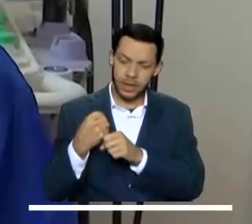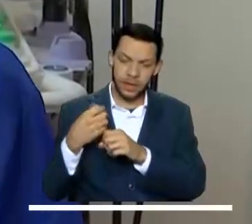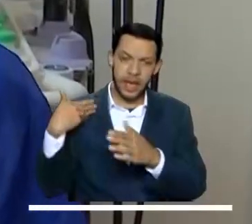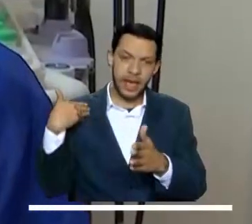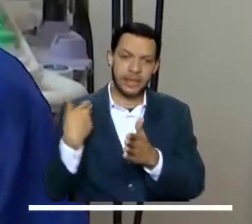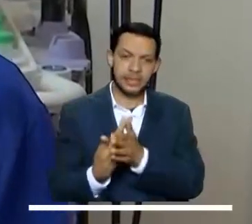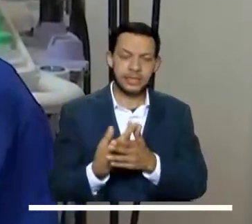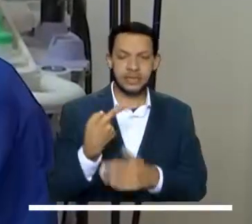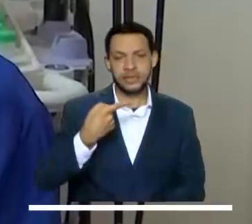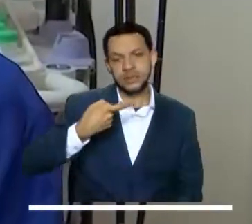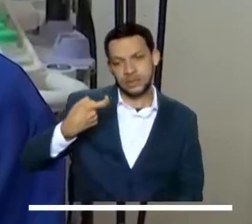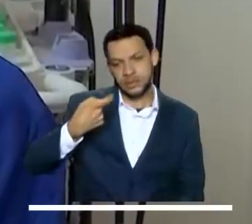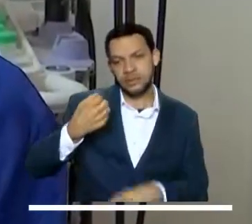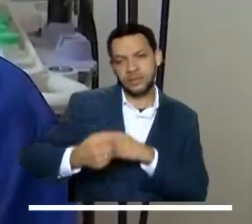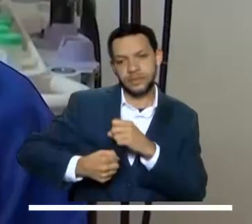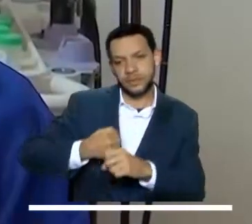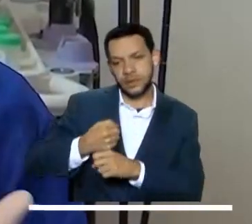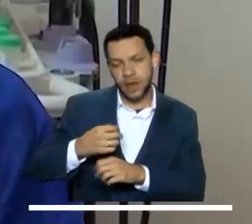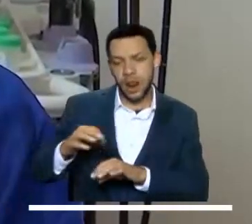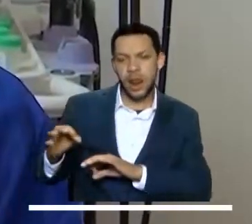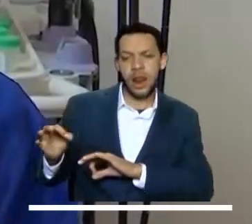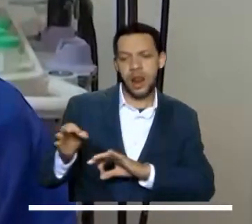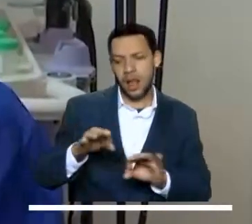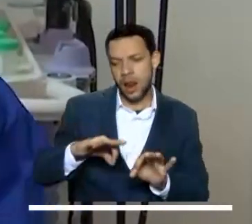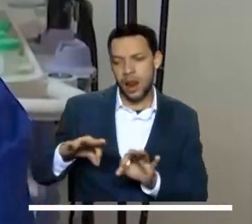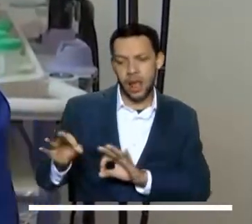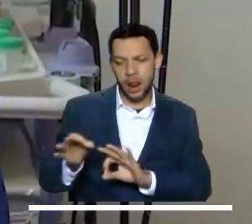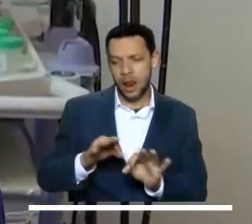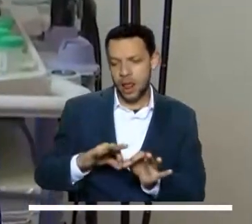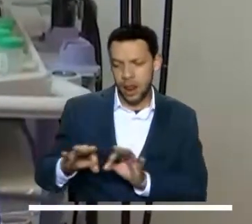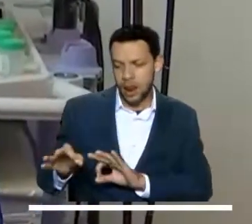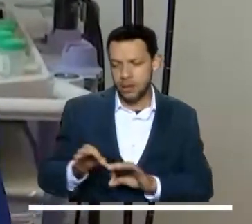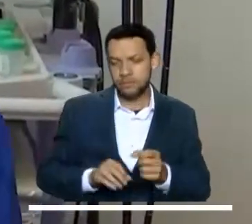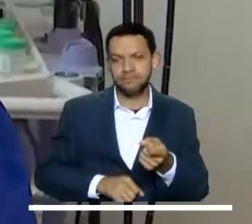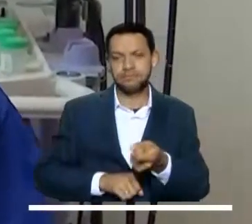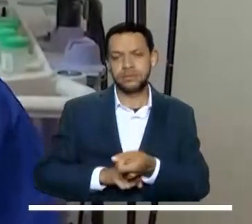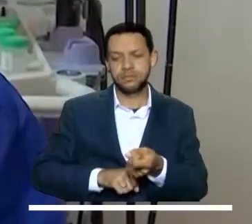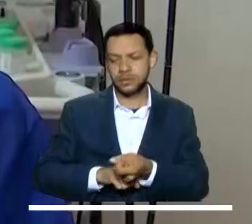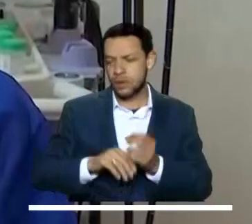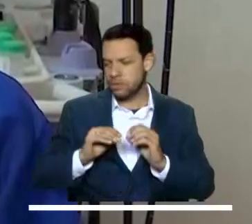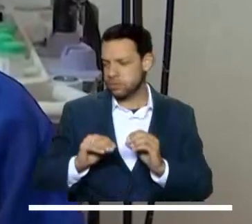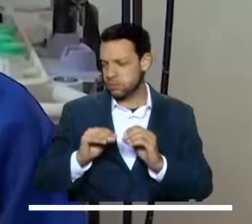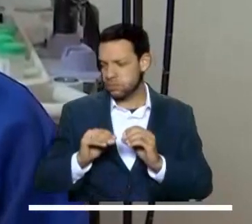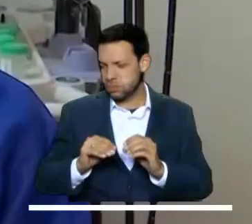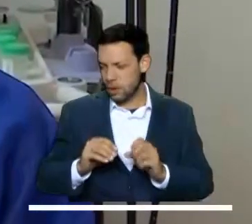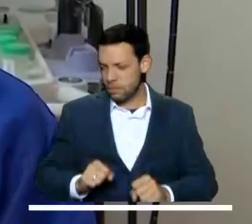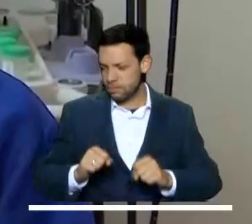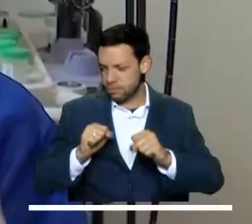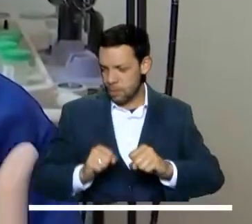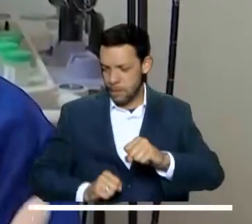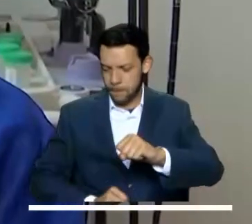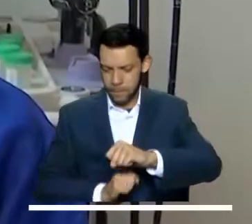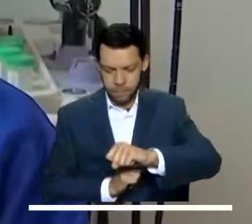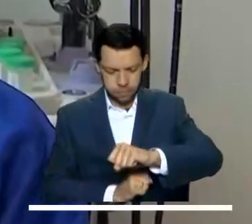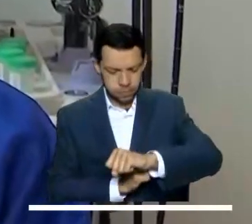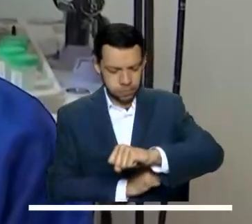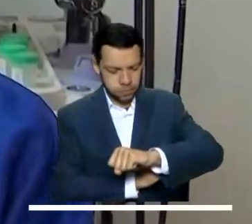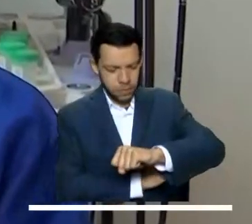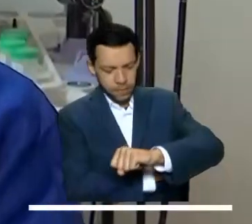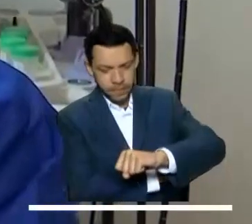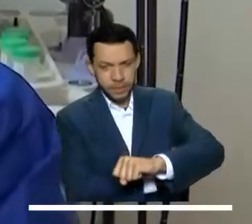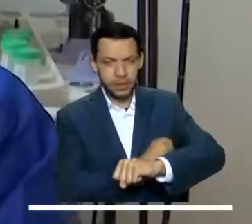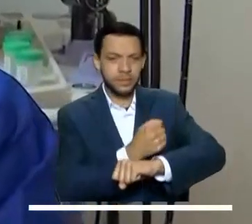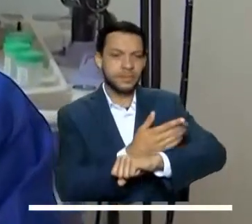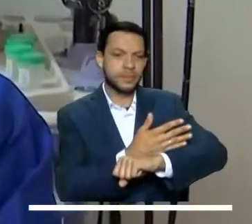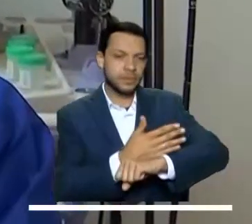edad, los ancianos en cualquier momento pueden hacer un evento coronario durante el procedimiento y requerimos apoyarlos llevándolos a una unidad de cuidado